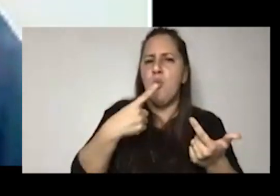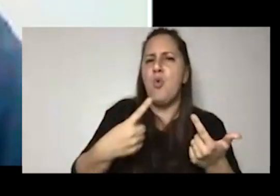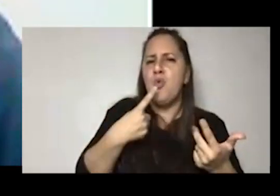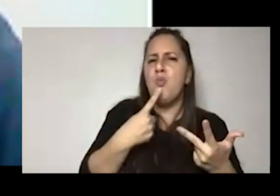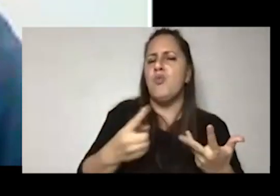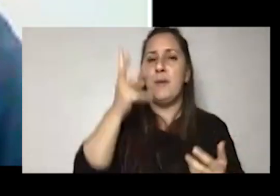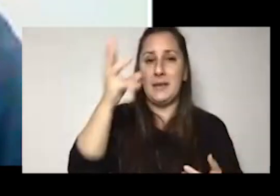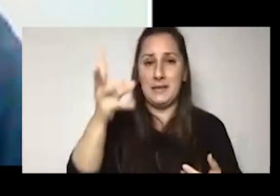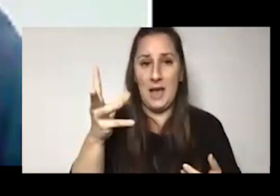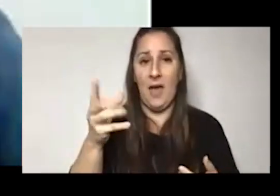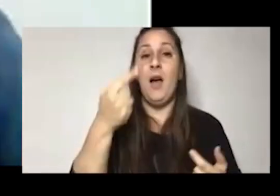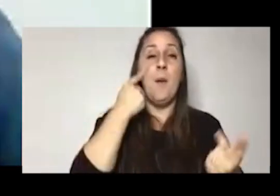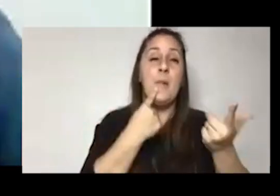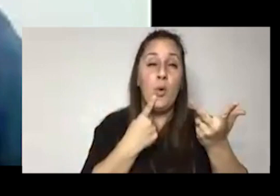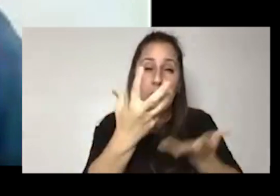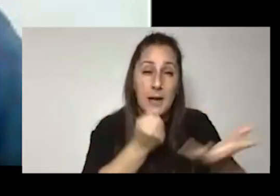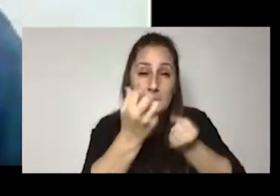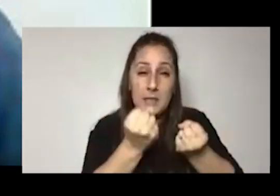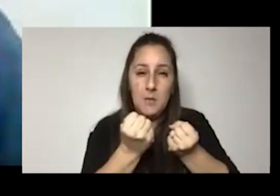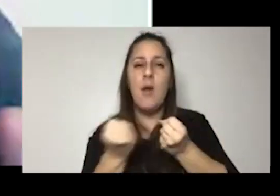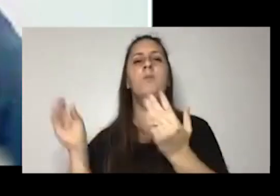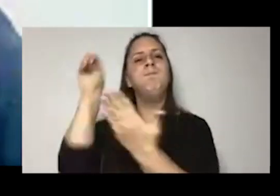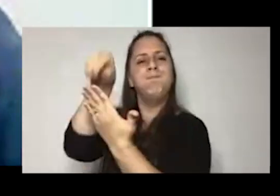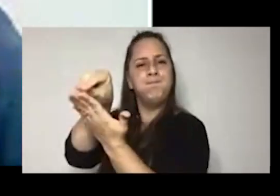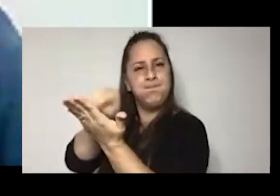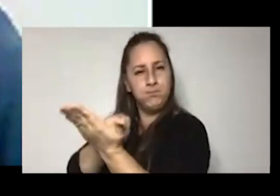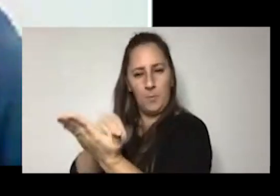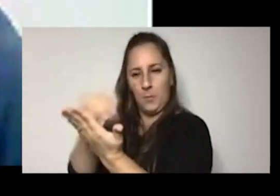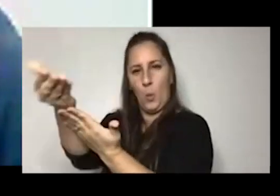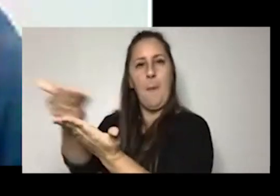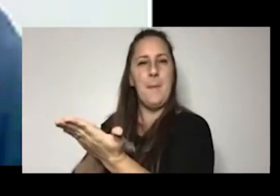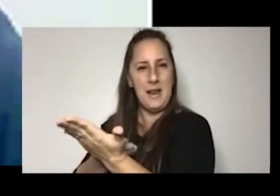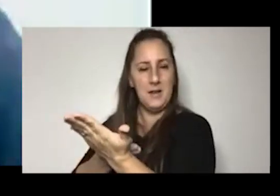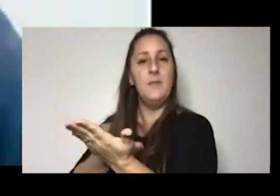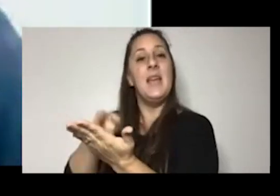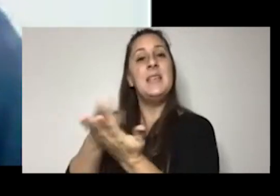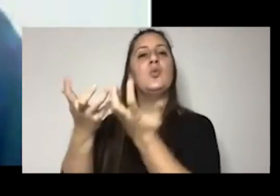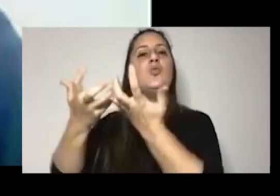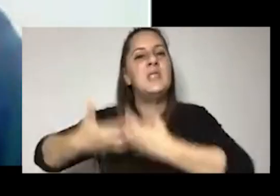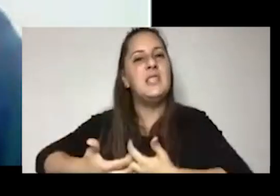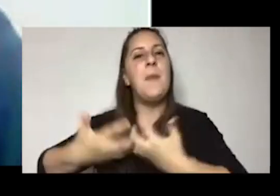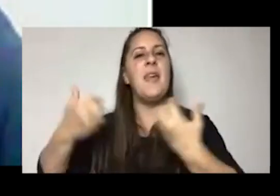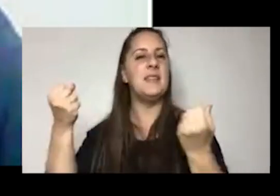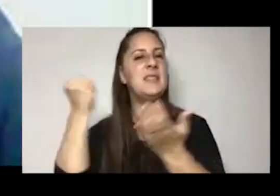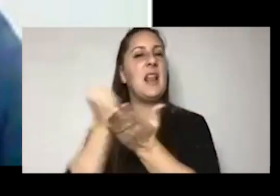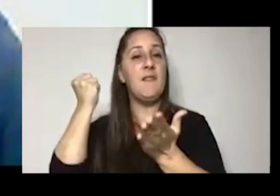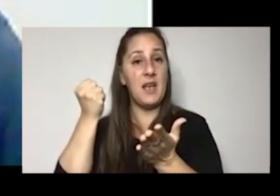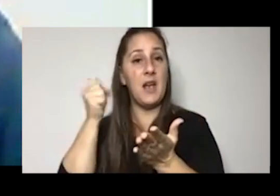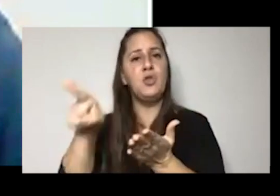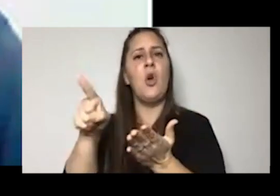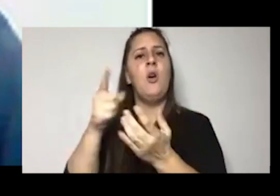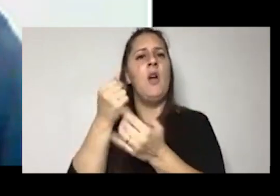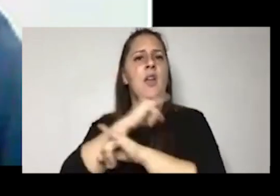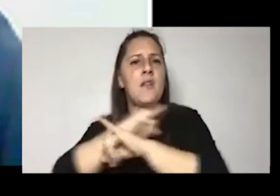en un sistema de certificación, que como mencionaba Fernando, ese sistema de certificación son muchos datos ricos que nos da la Agencia